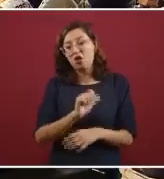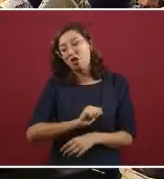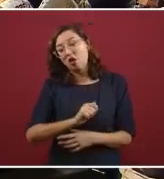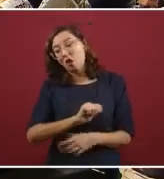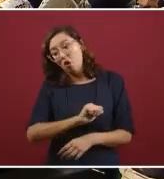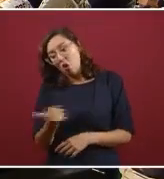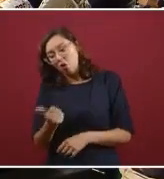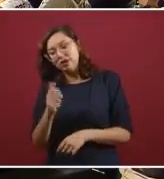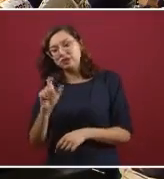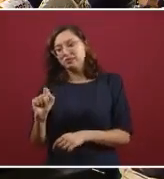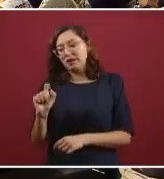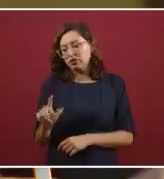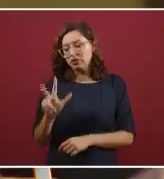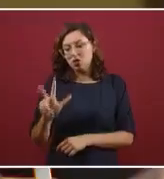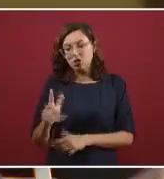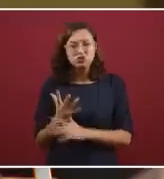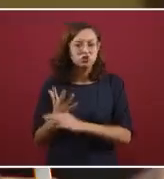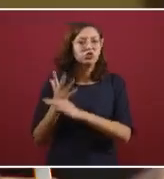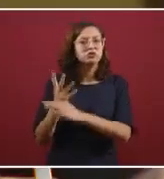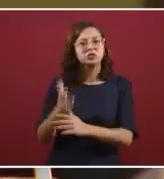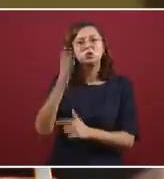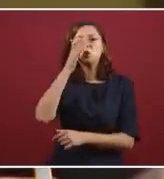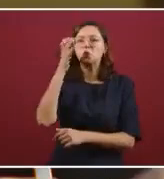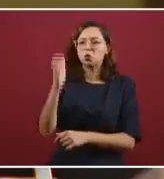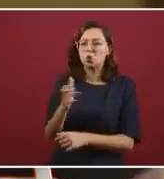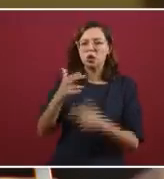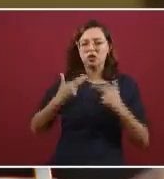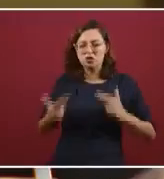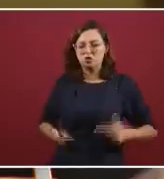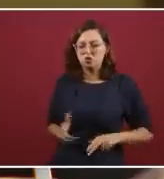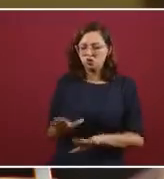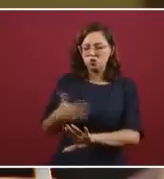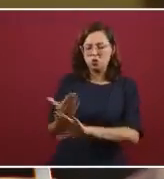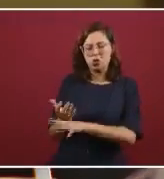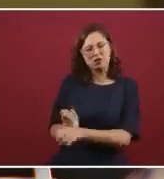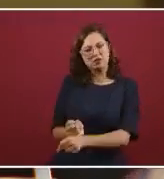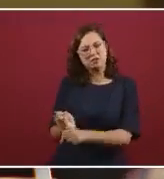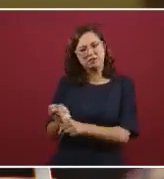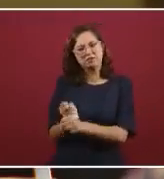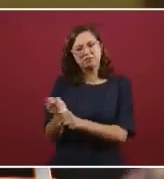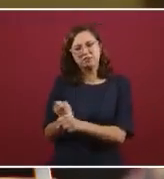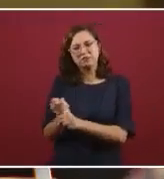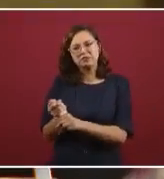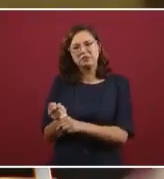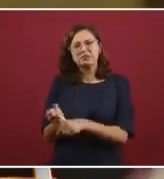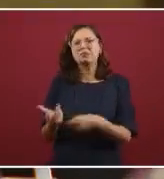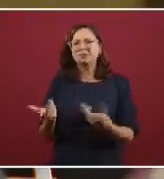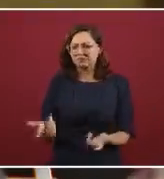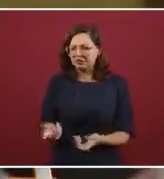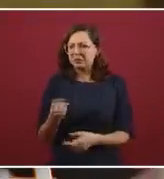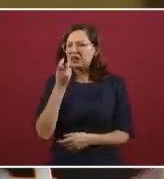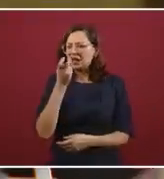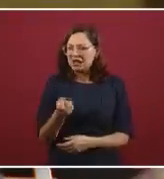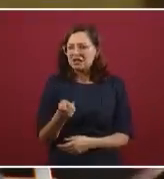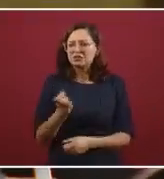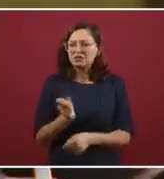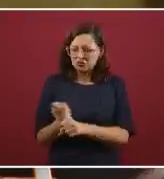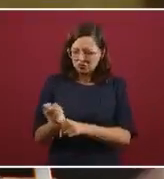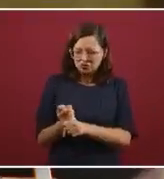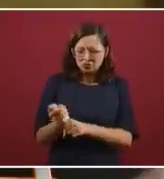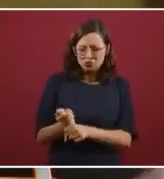esta investigación, recibieron tratos crueles e inhumanos. Por esta fincación de responsabilidad a través de